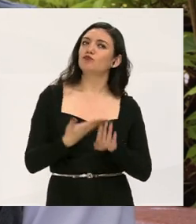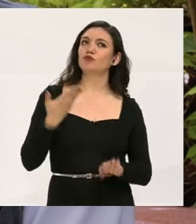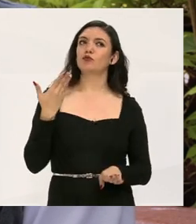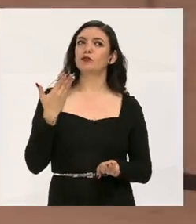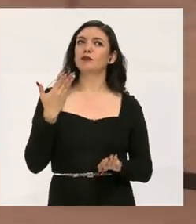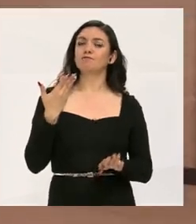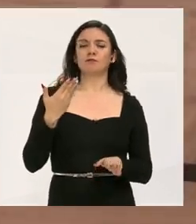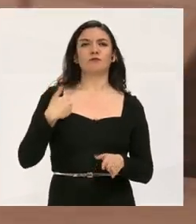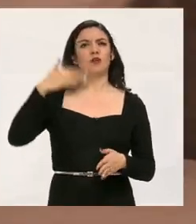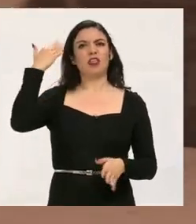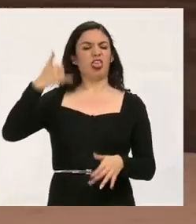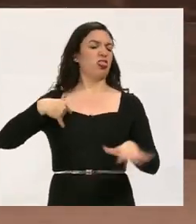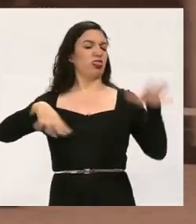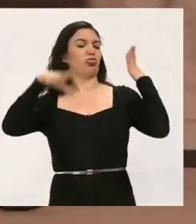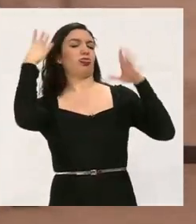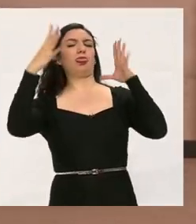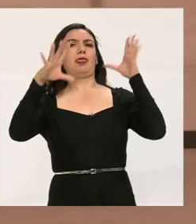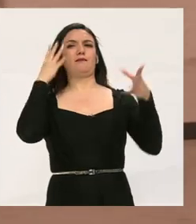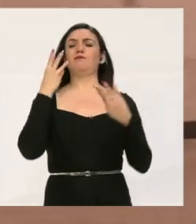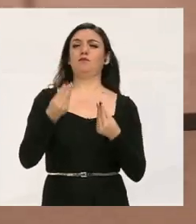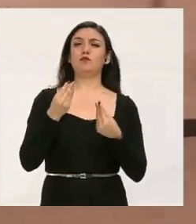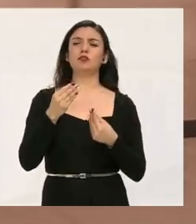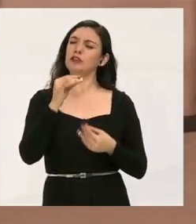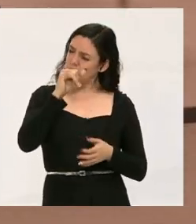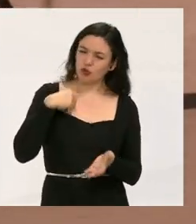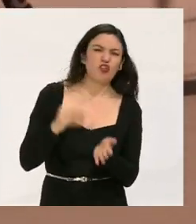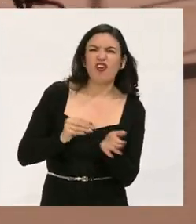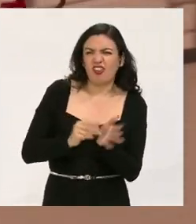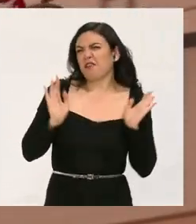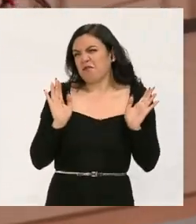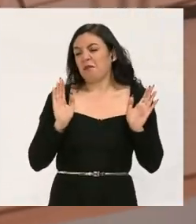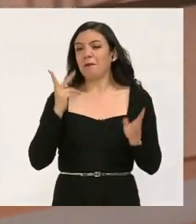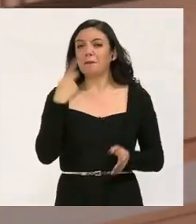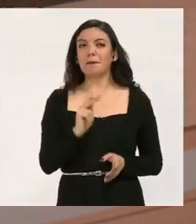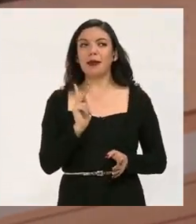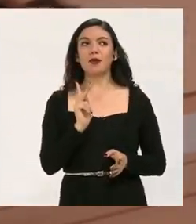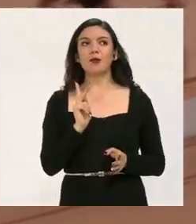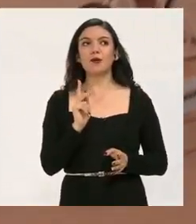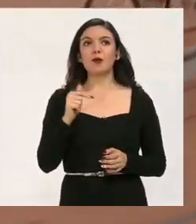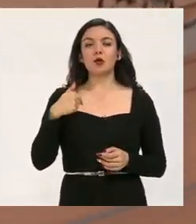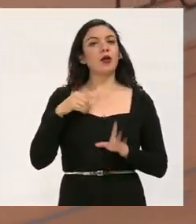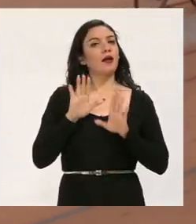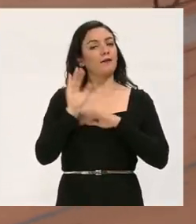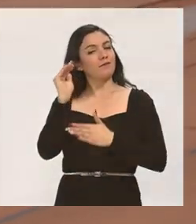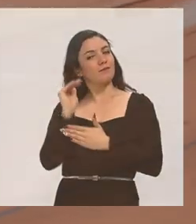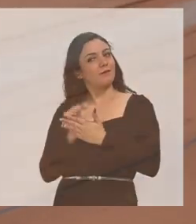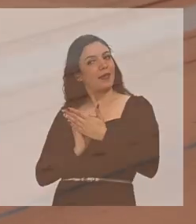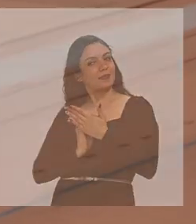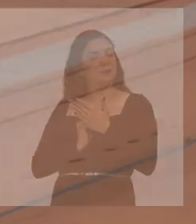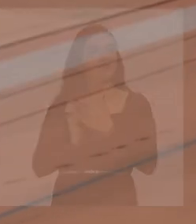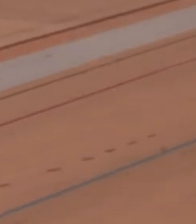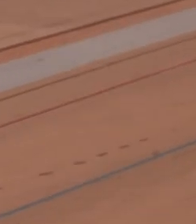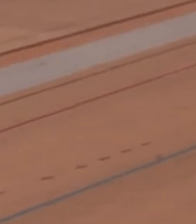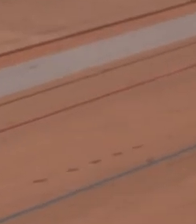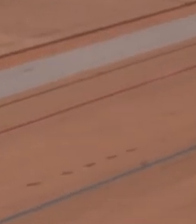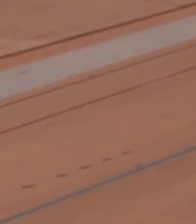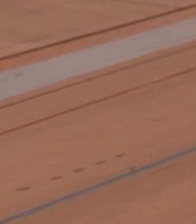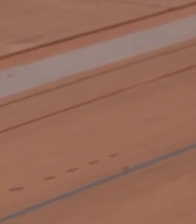era muy juguetón en la escuela. Sigo haciendo, para nada más que ya relajado.